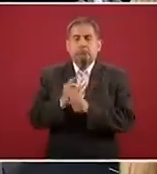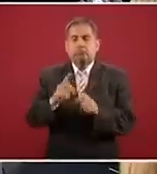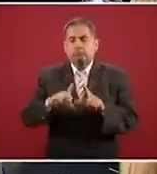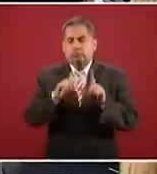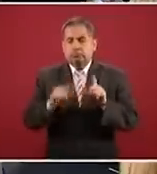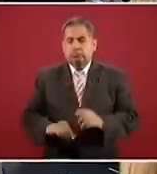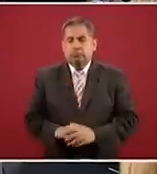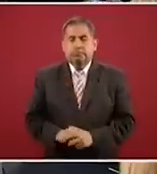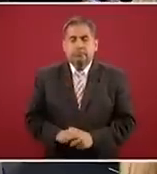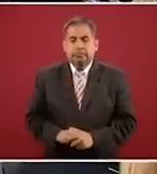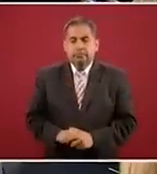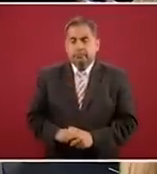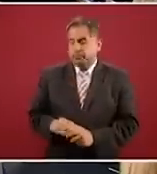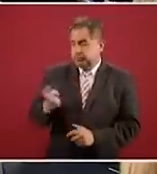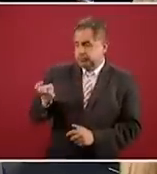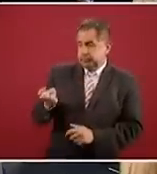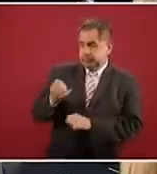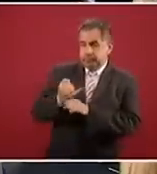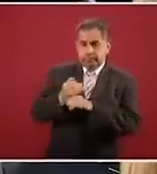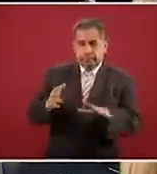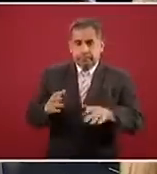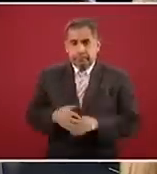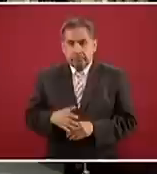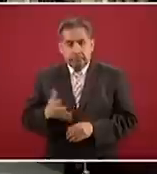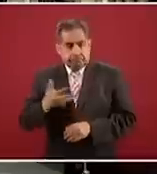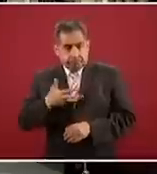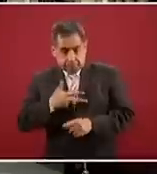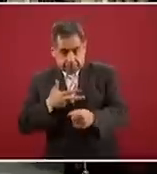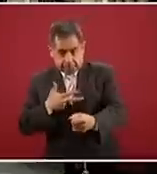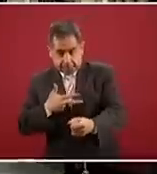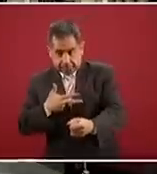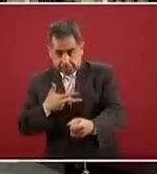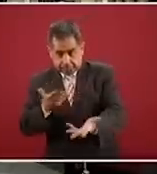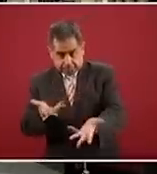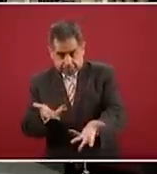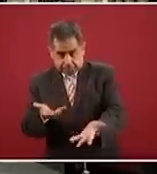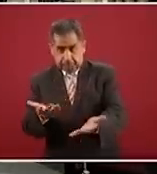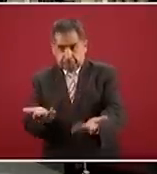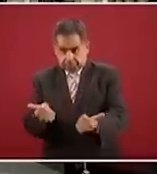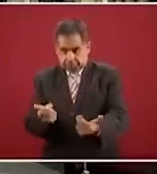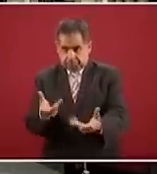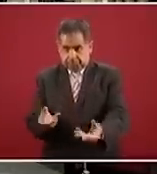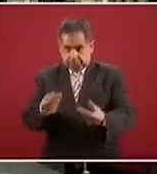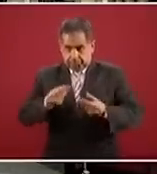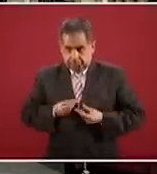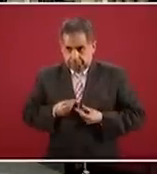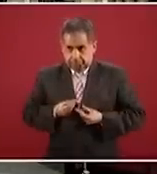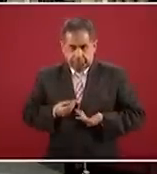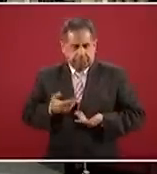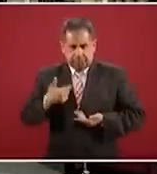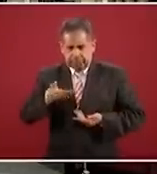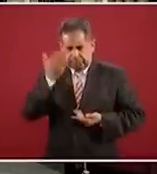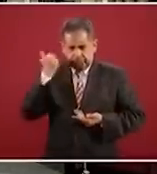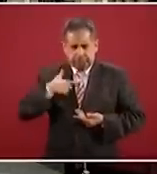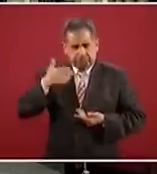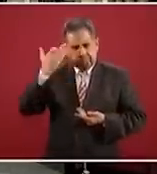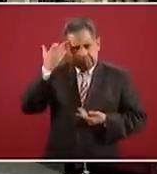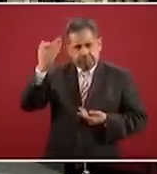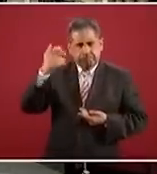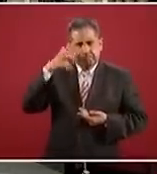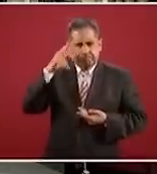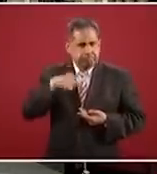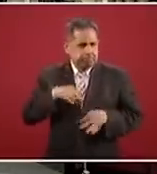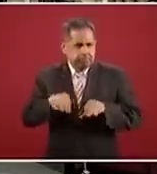Bueno, esa información, si usted la tiene, pásemela, porque nosotros no sabemos que en esa época